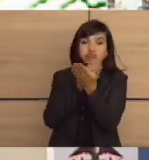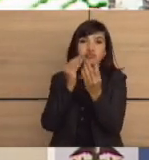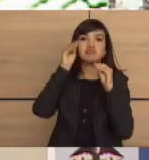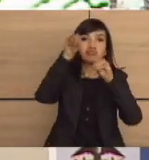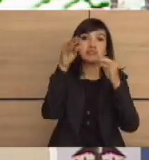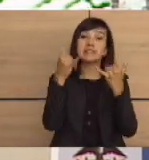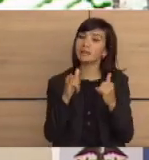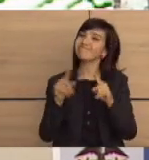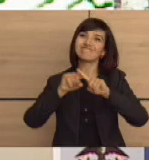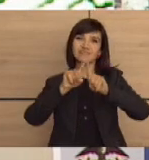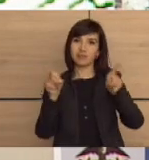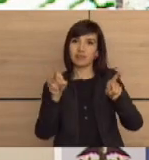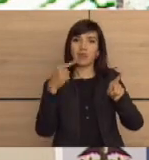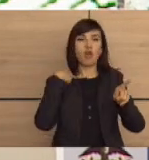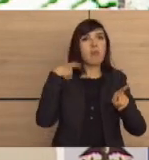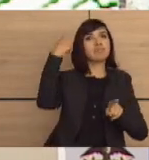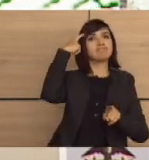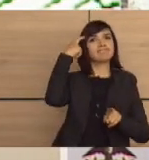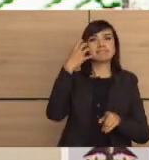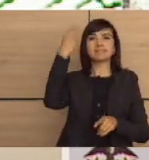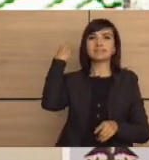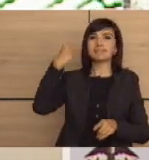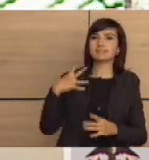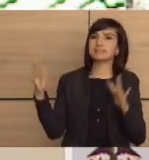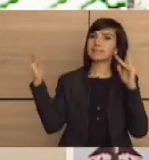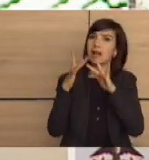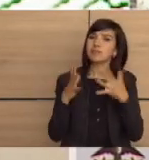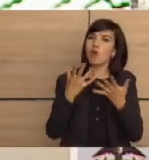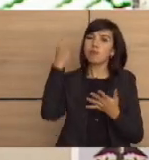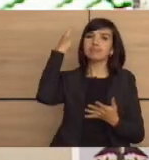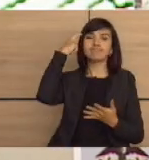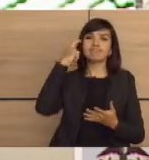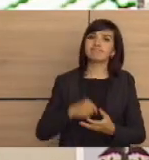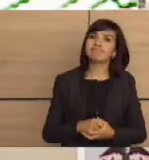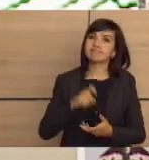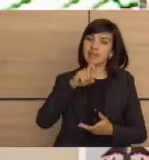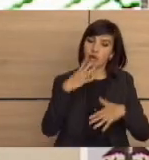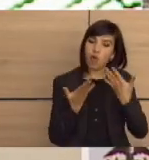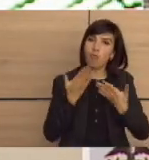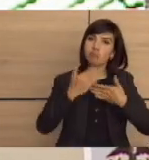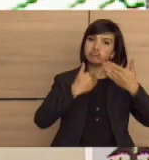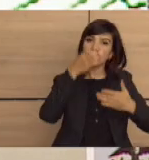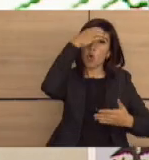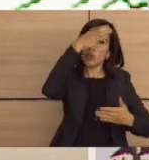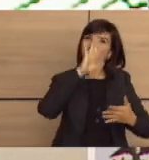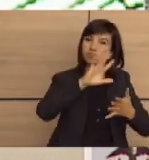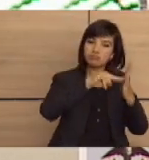de lo otro. Pero tenemos que ir descubriendo lo que significa esa palabra también e irla construyendo entre